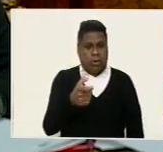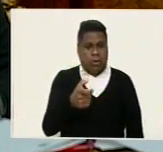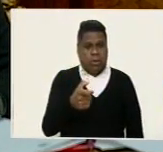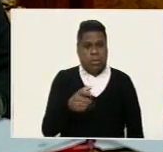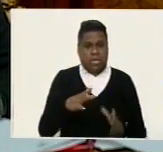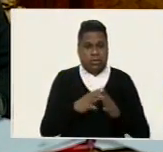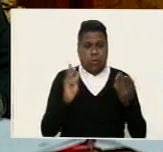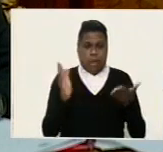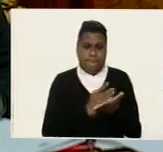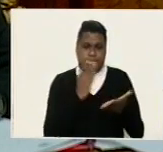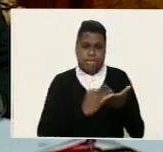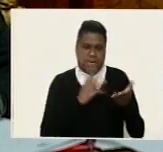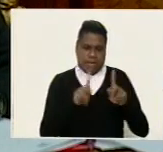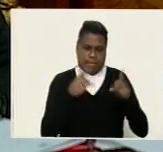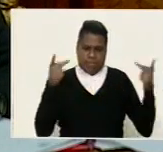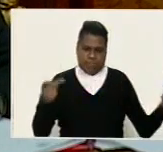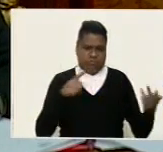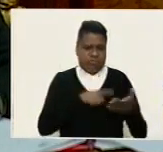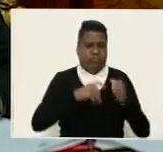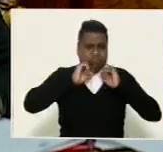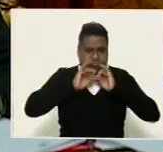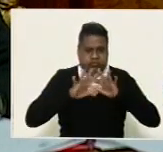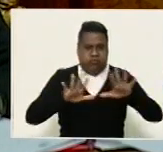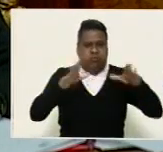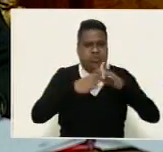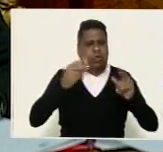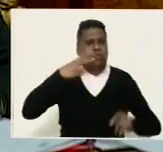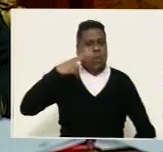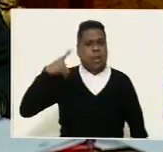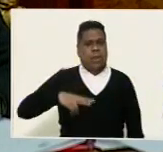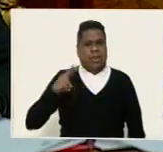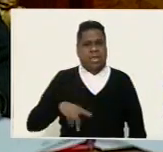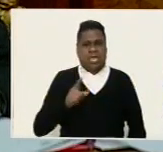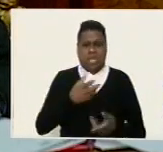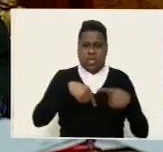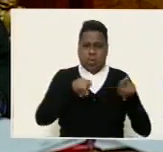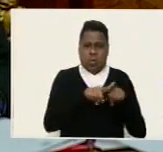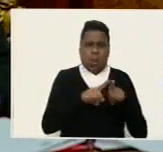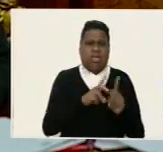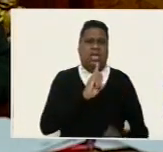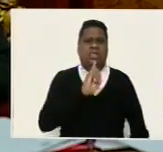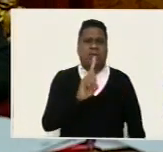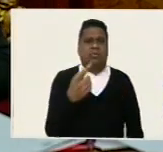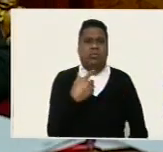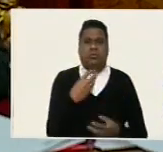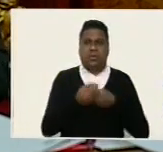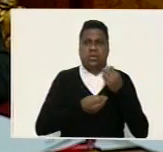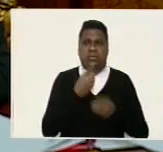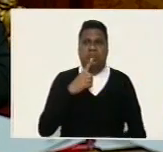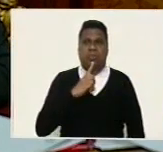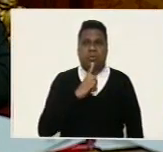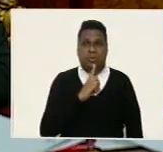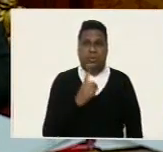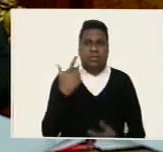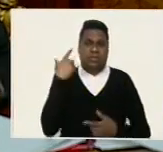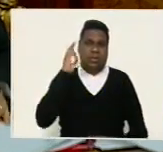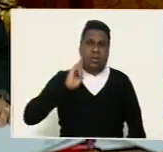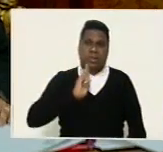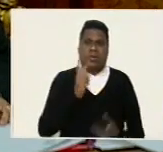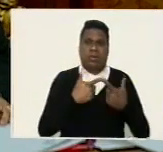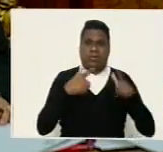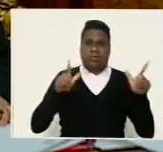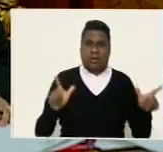páginas divulgaban contenidos y verdades como el discurso pronunciado por el libertador Simón Bolívar en Angostura